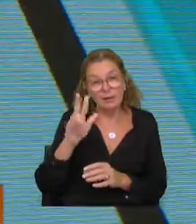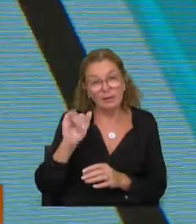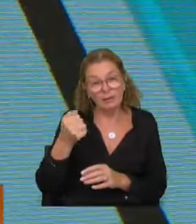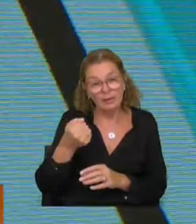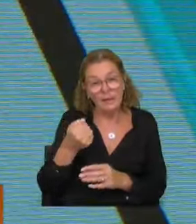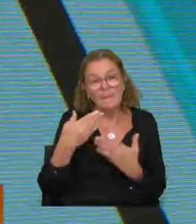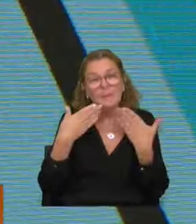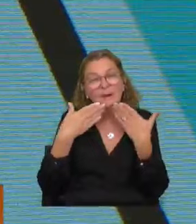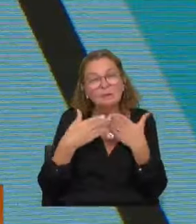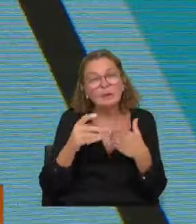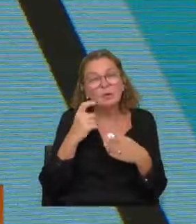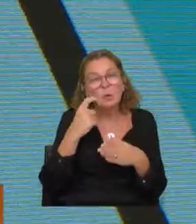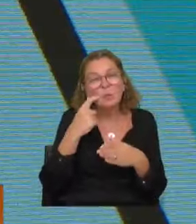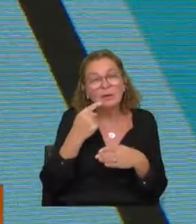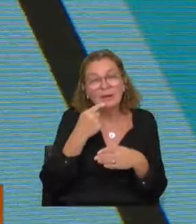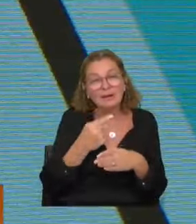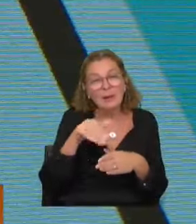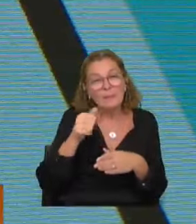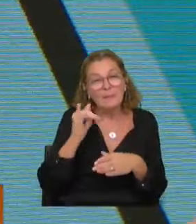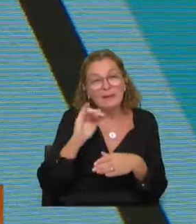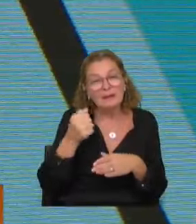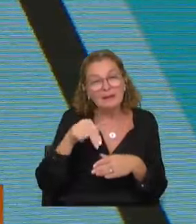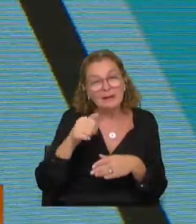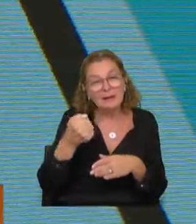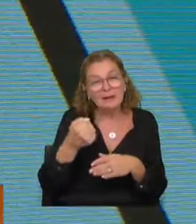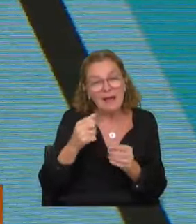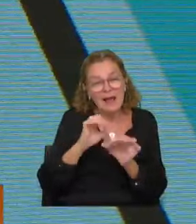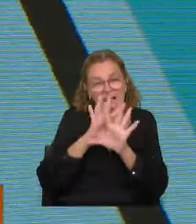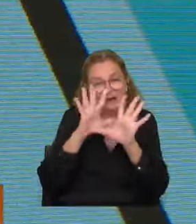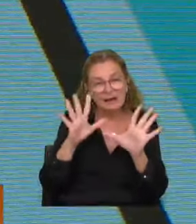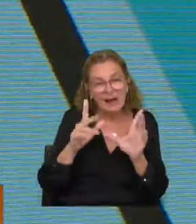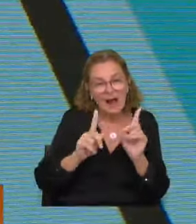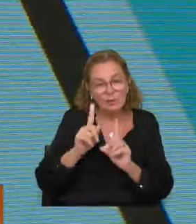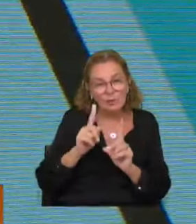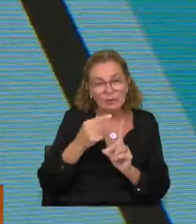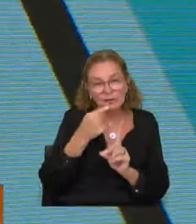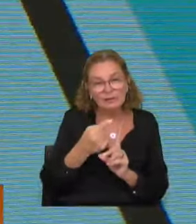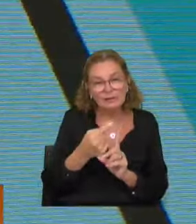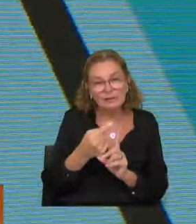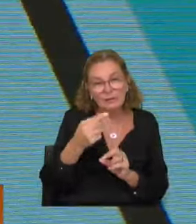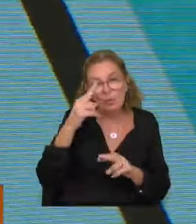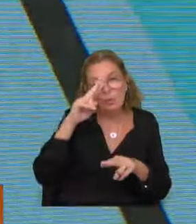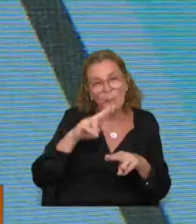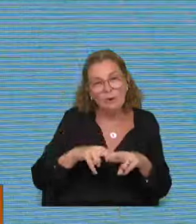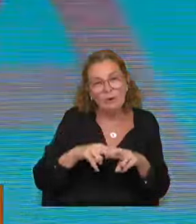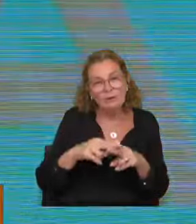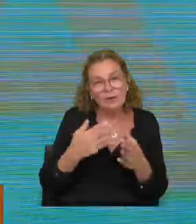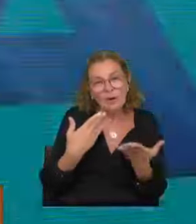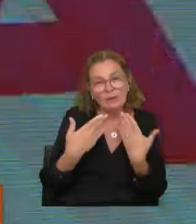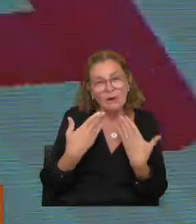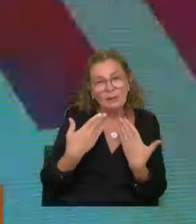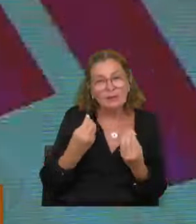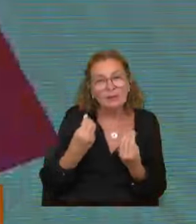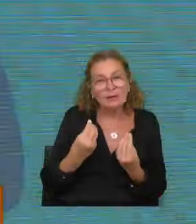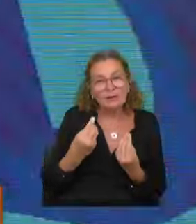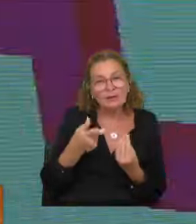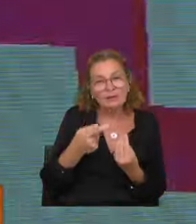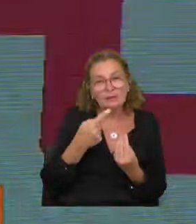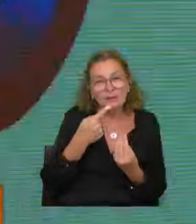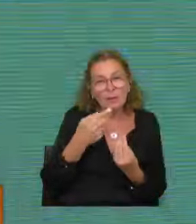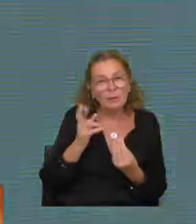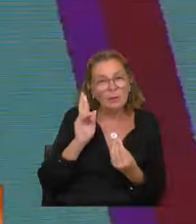poco sobre algunas de las cifras que manejaba Mariana y y aclarar algunos términos no este cuando hablamos de muertes por ejemplo especialmente porque eso también hizo